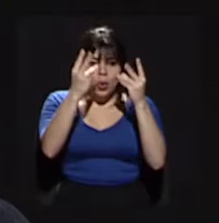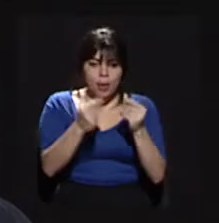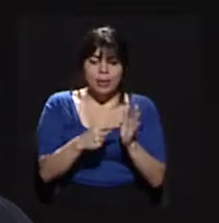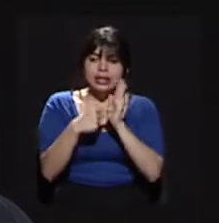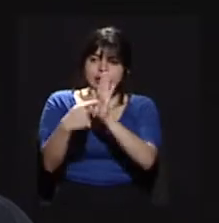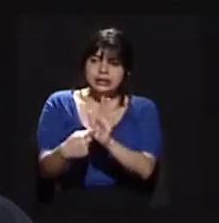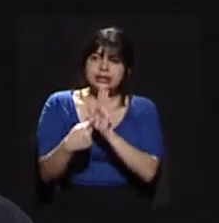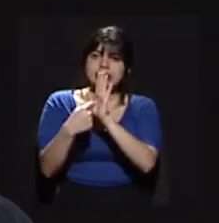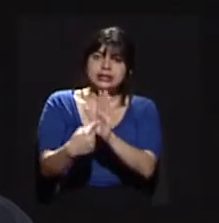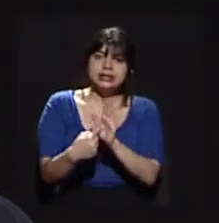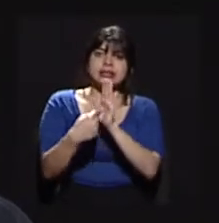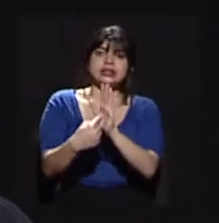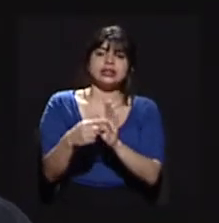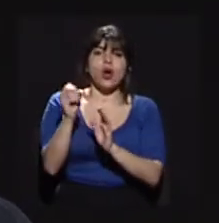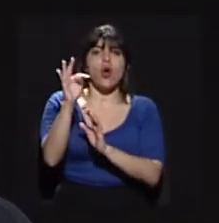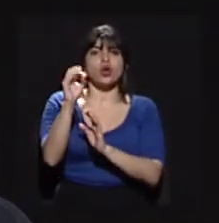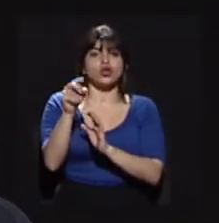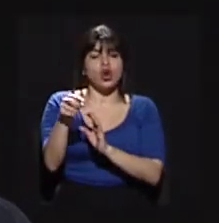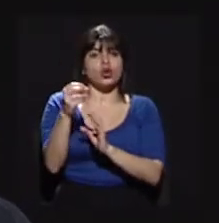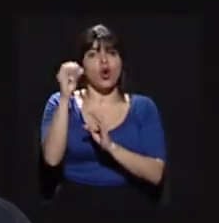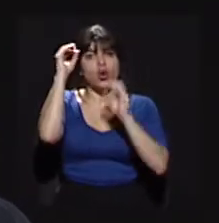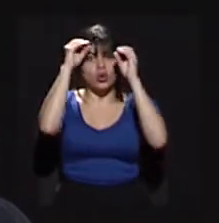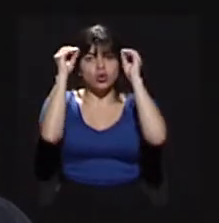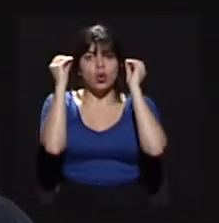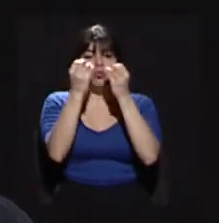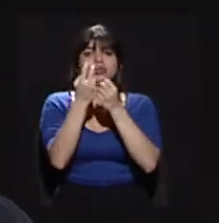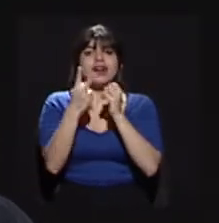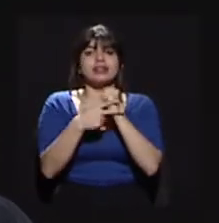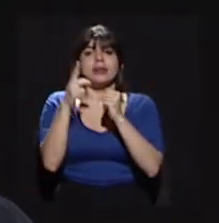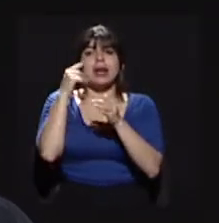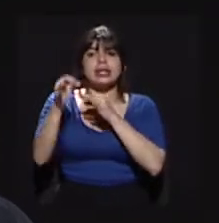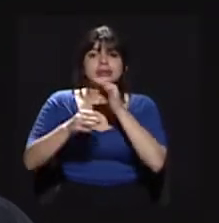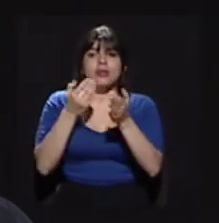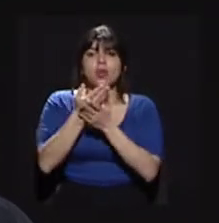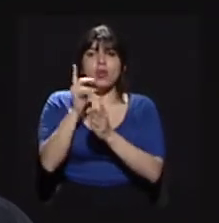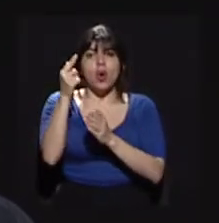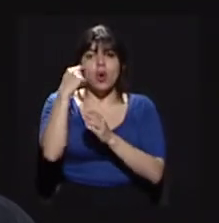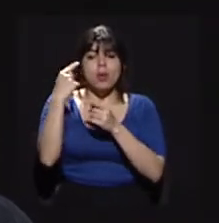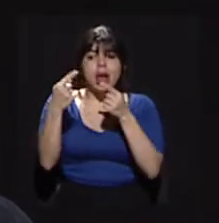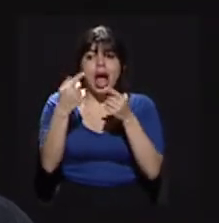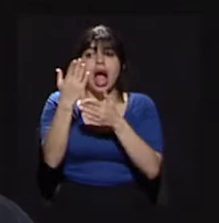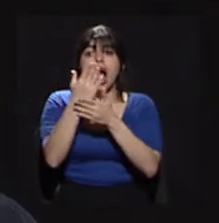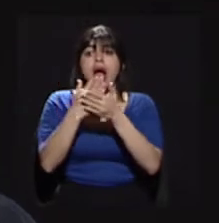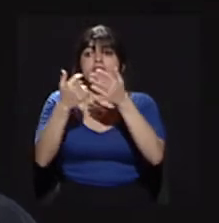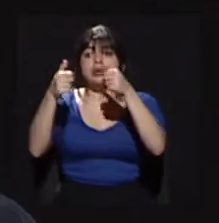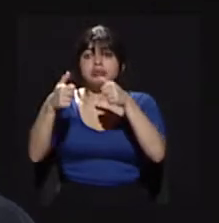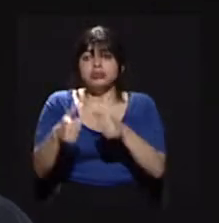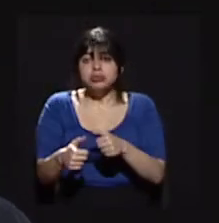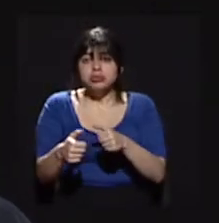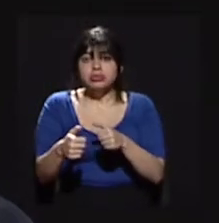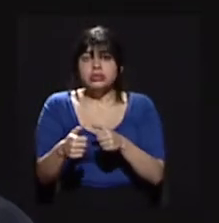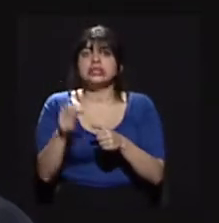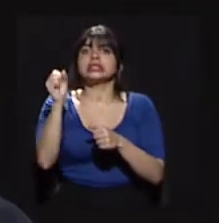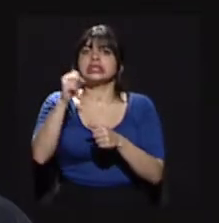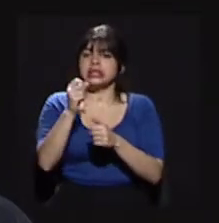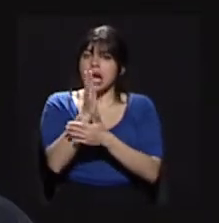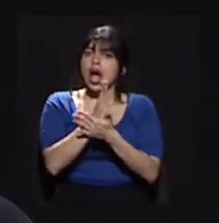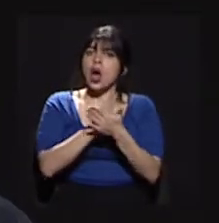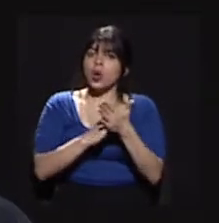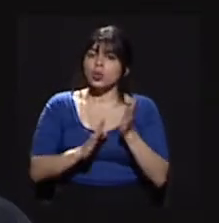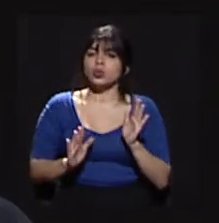explicar y las distintas propuestas de gobierno se han encontrado puntos de encuentro de acuerdo si